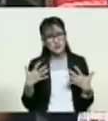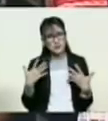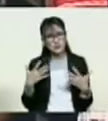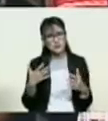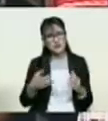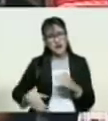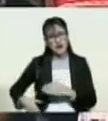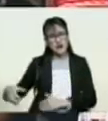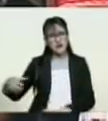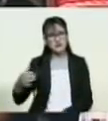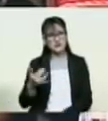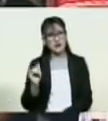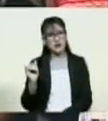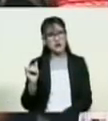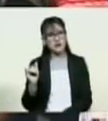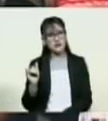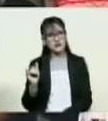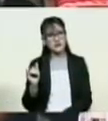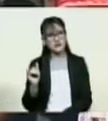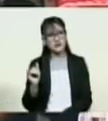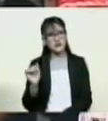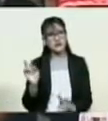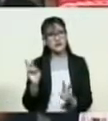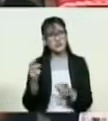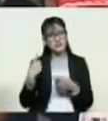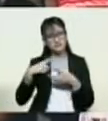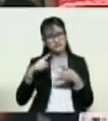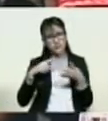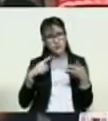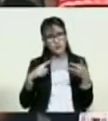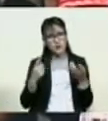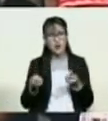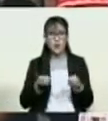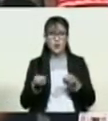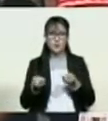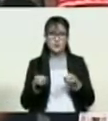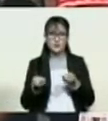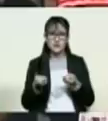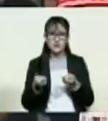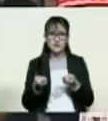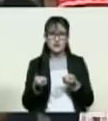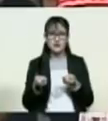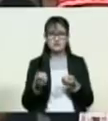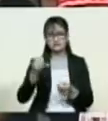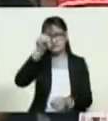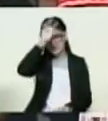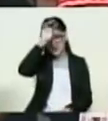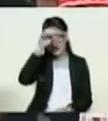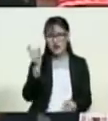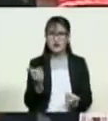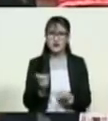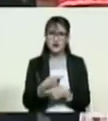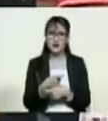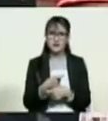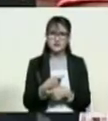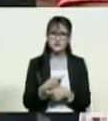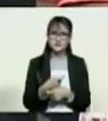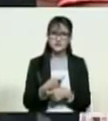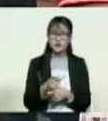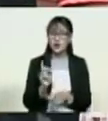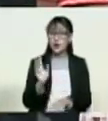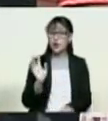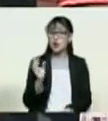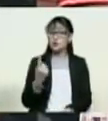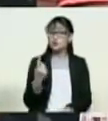a las riquezas que tiene desde el punto de vista de la diversificación de su economía, la minería, el gas, no solamente el